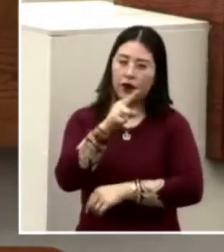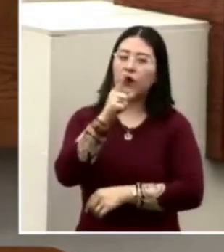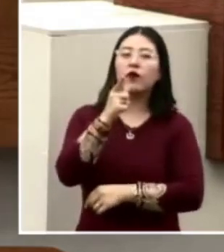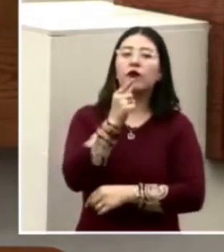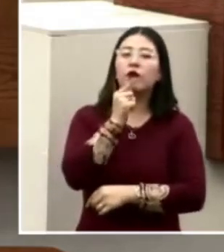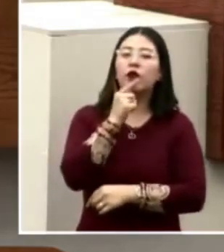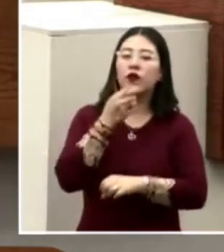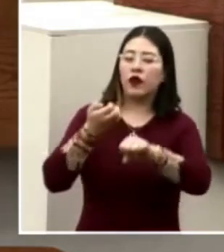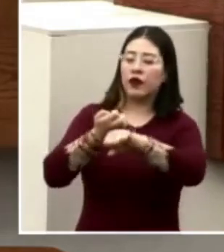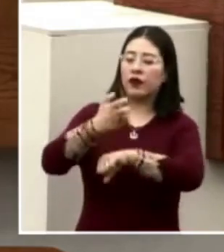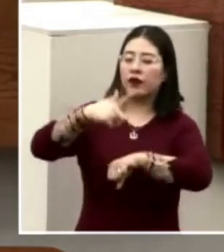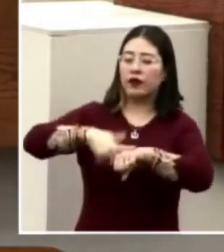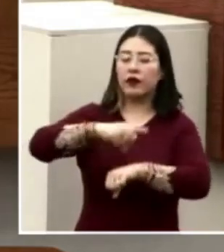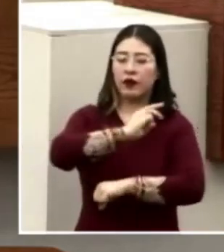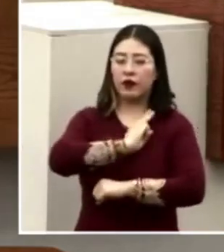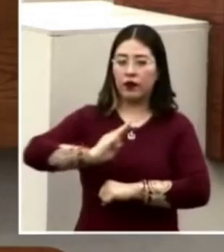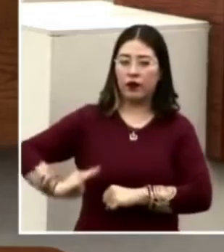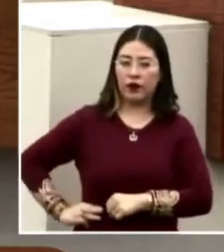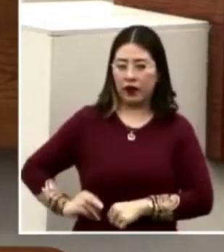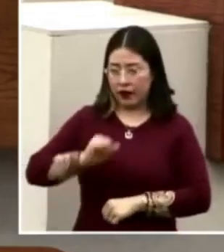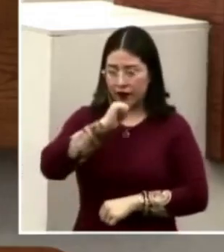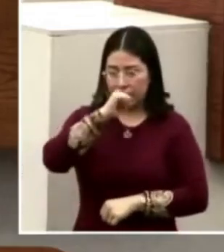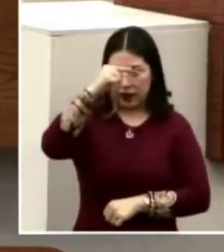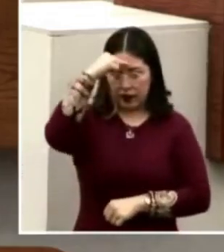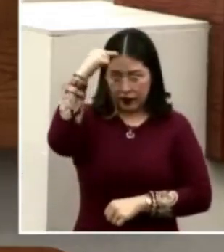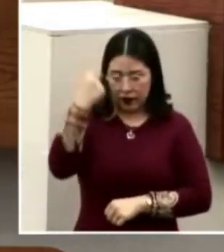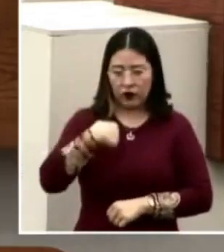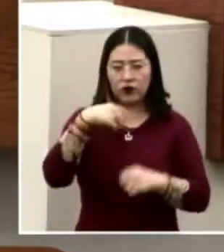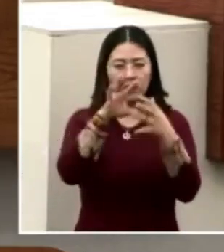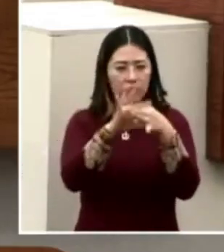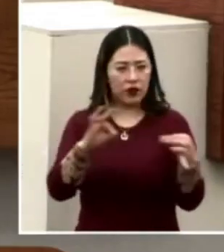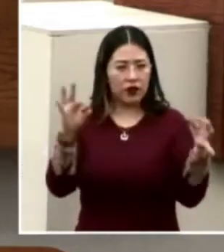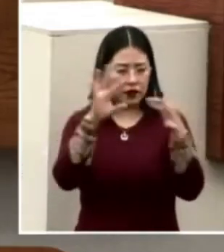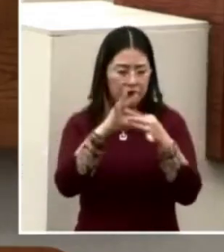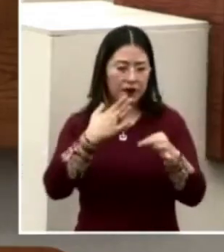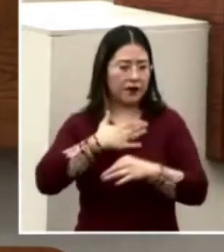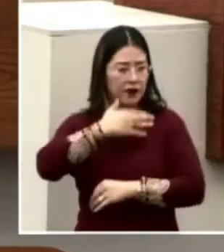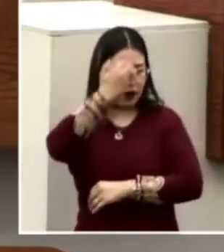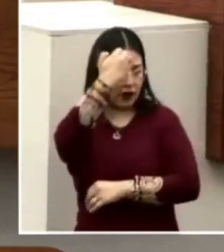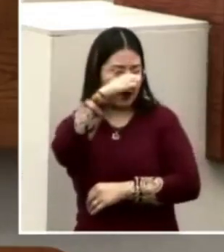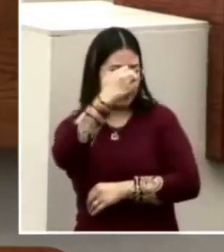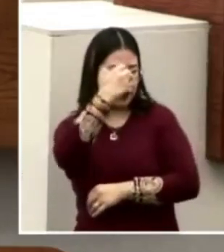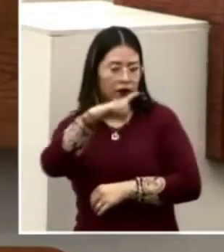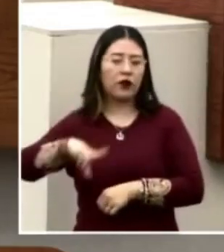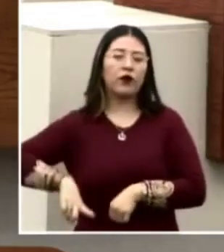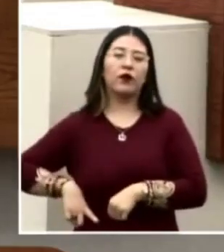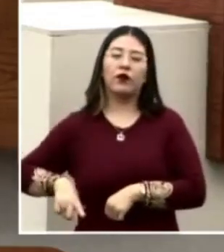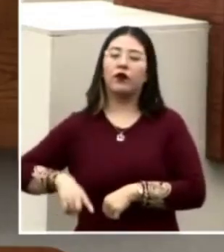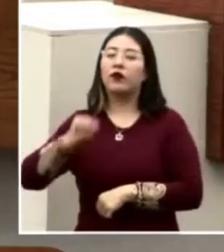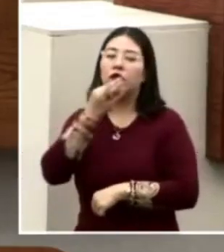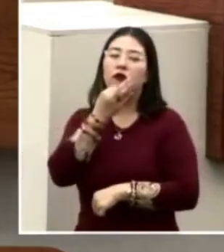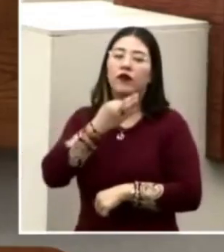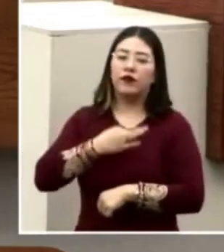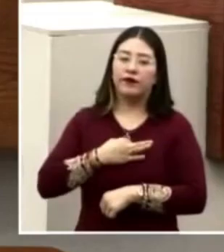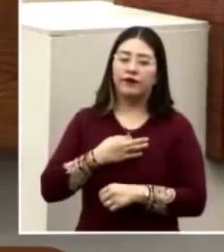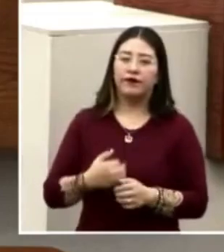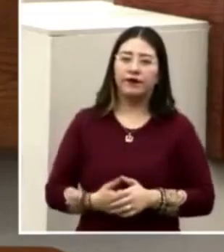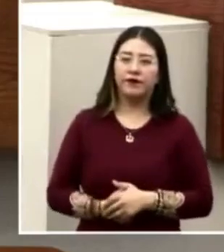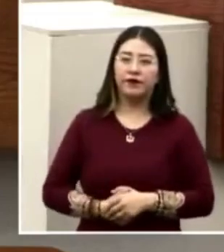estatales. No es fácil, y se los digo desde mi experiencia de gobernador,